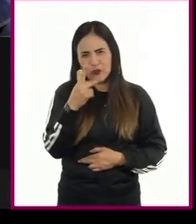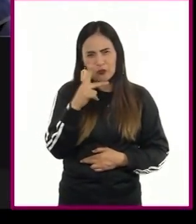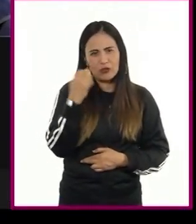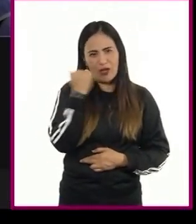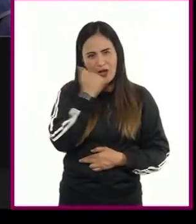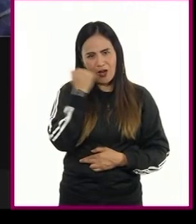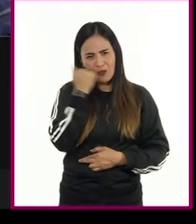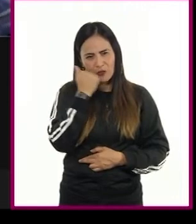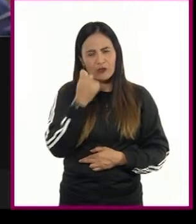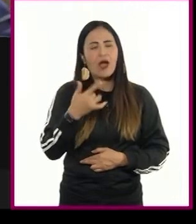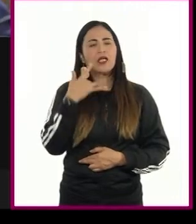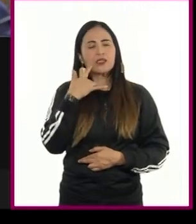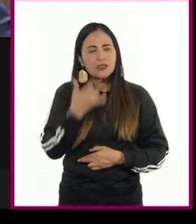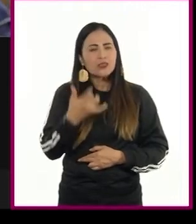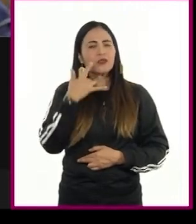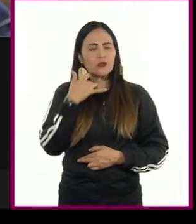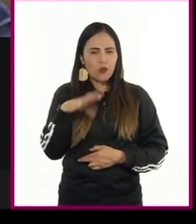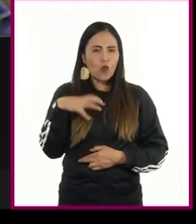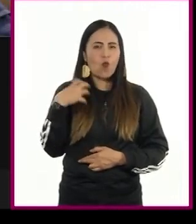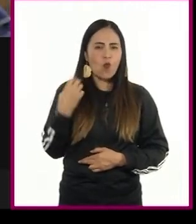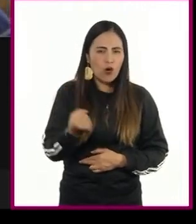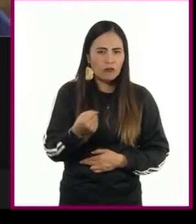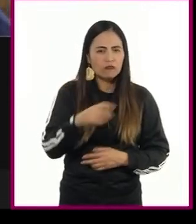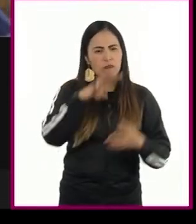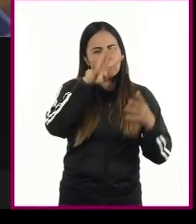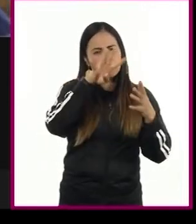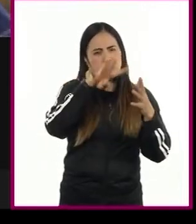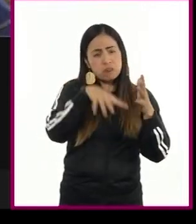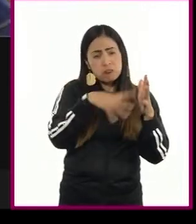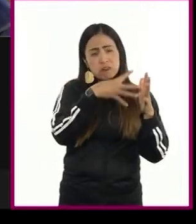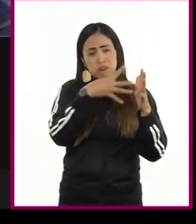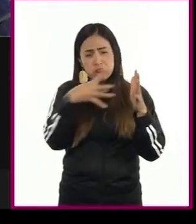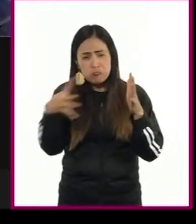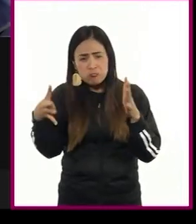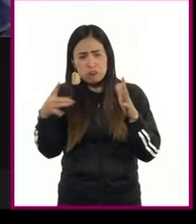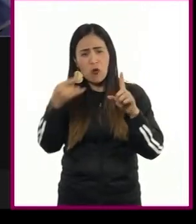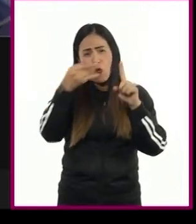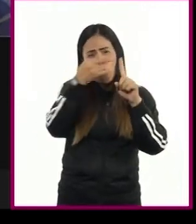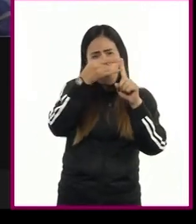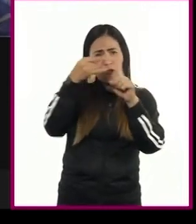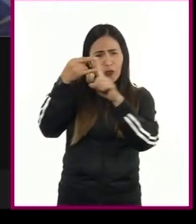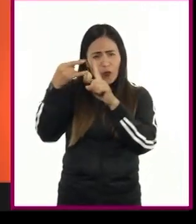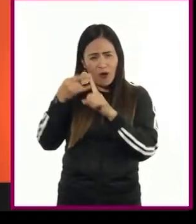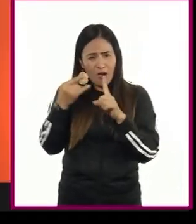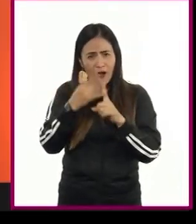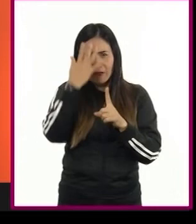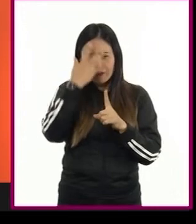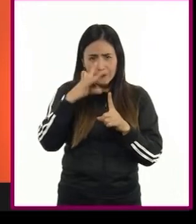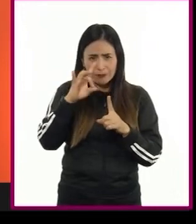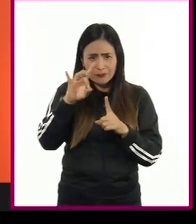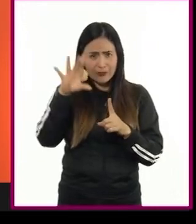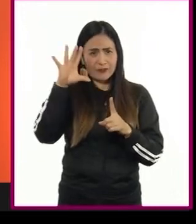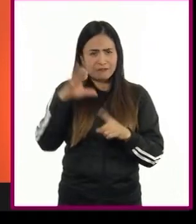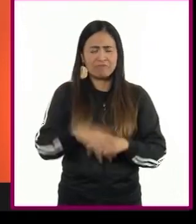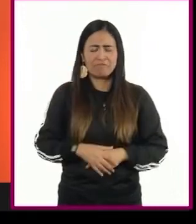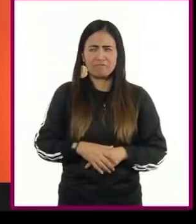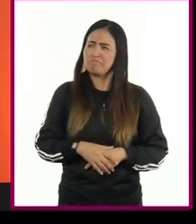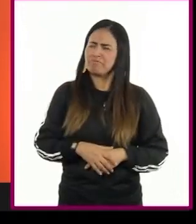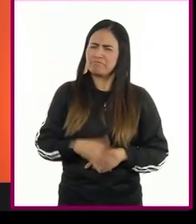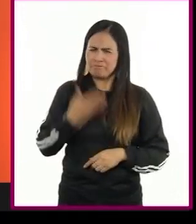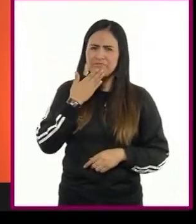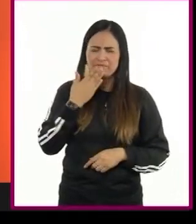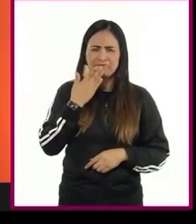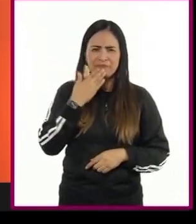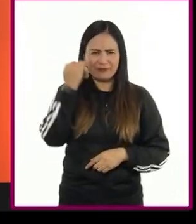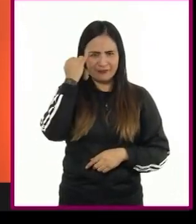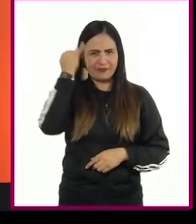alumnos intentar realizar algunos de estos cuadrados mágicos. ¡Qué buena idea, maestro!